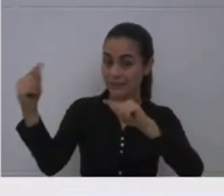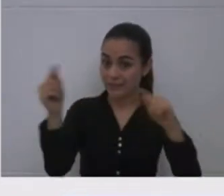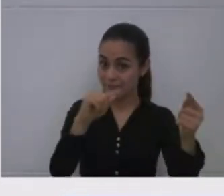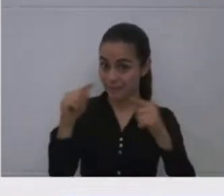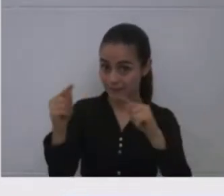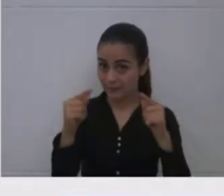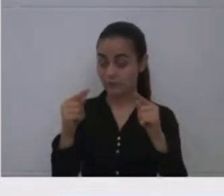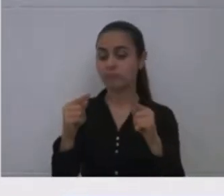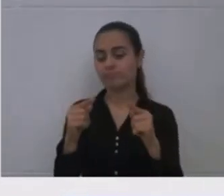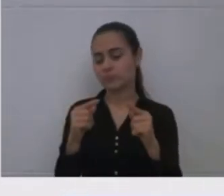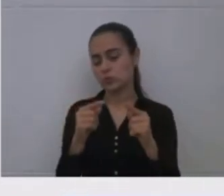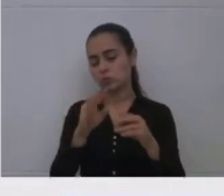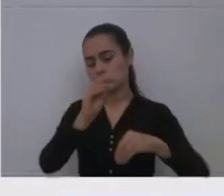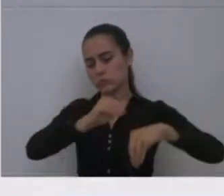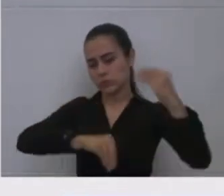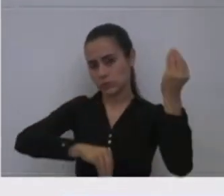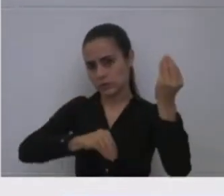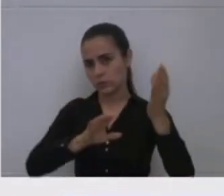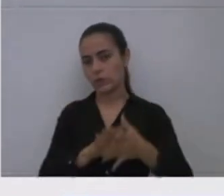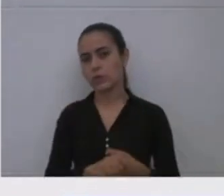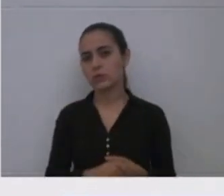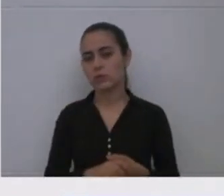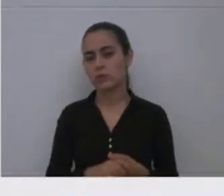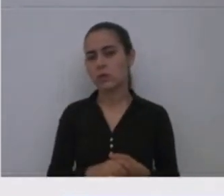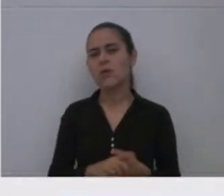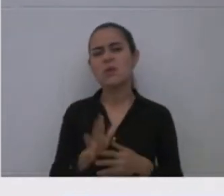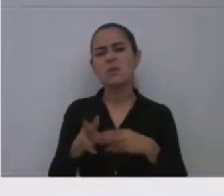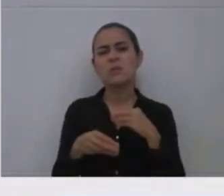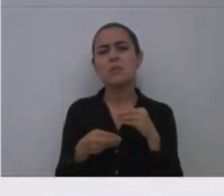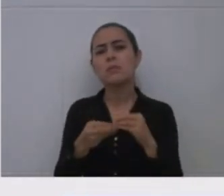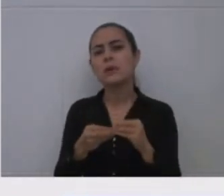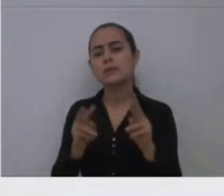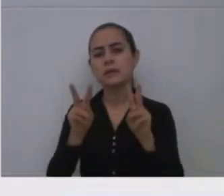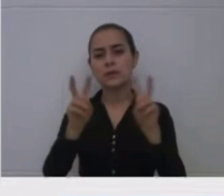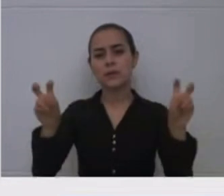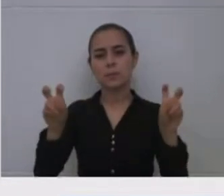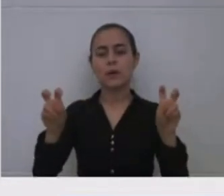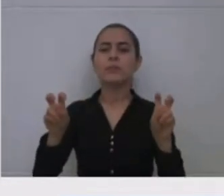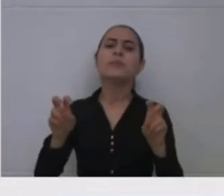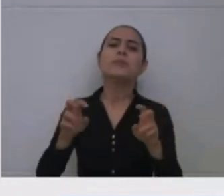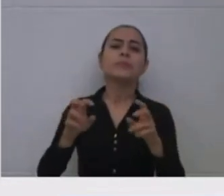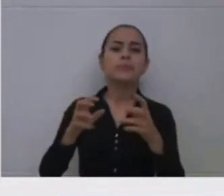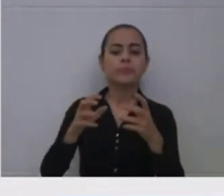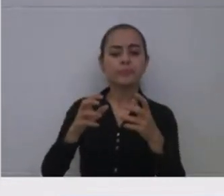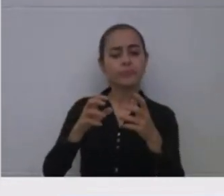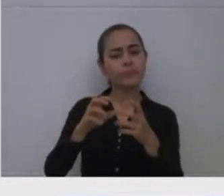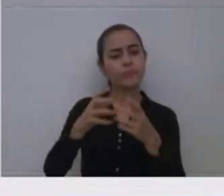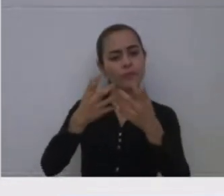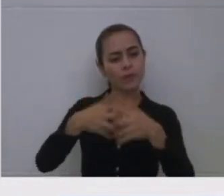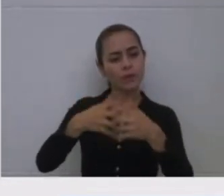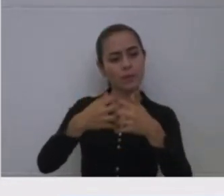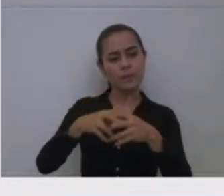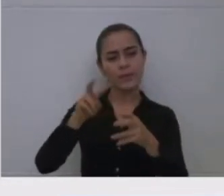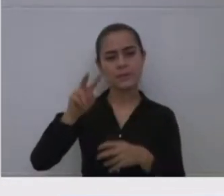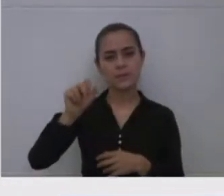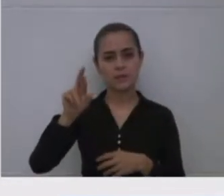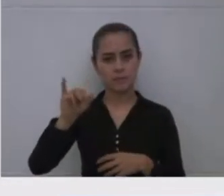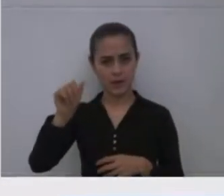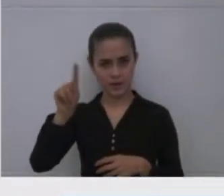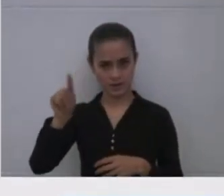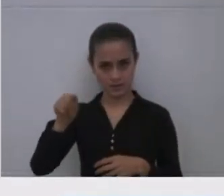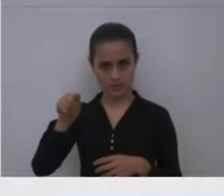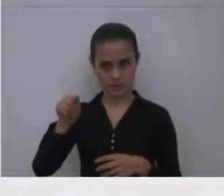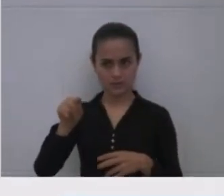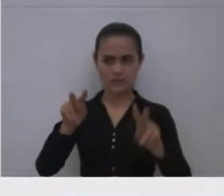Además, no se pudo llevar a cabo el debate a empresas varias, una problemática que hoy toda la